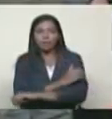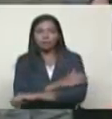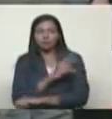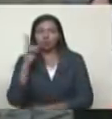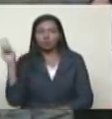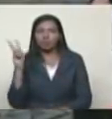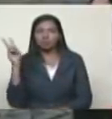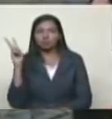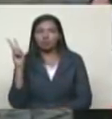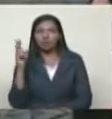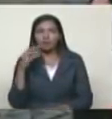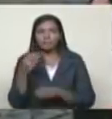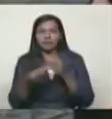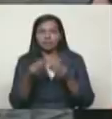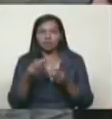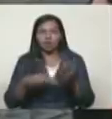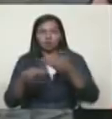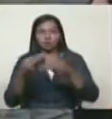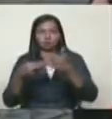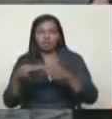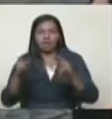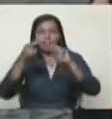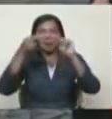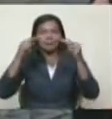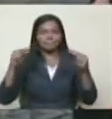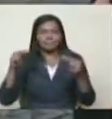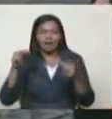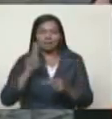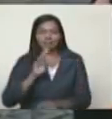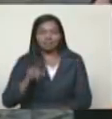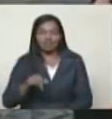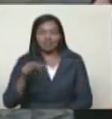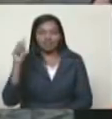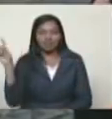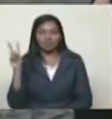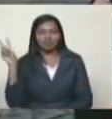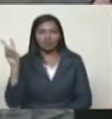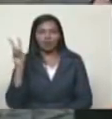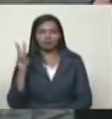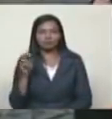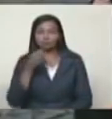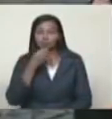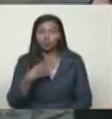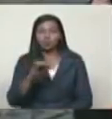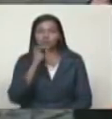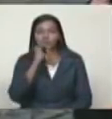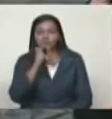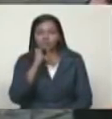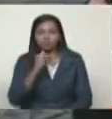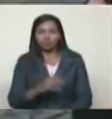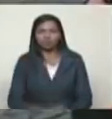venezolana para construir una agenda de paz para el país. Buenas noticias.